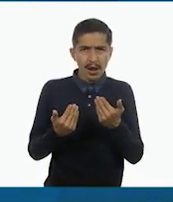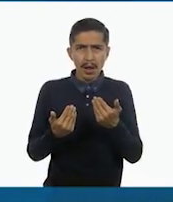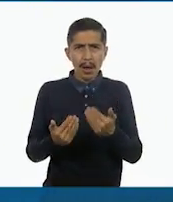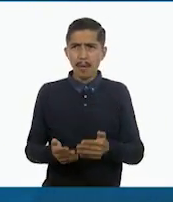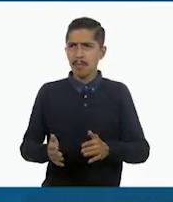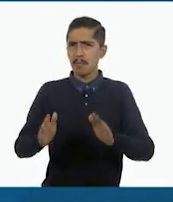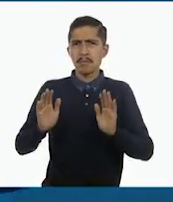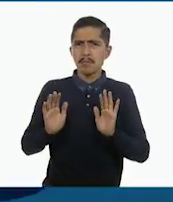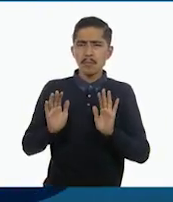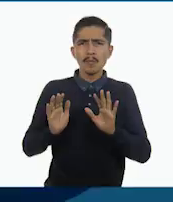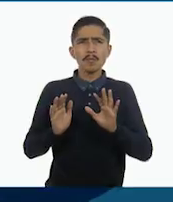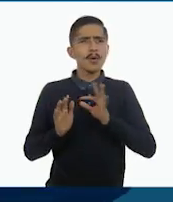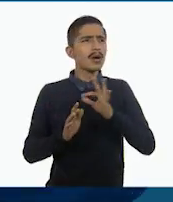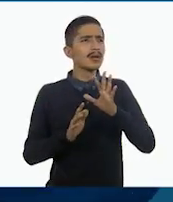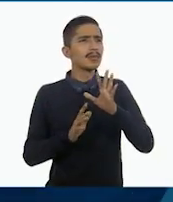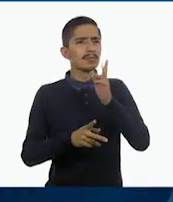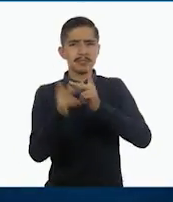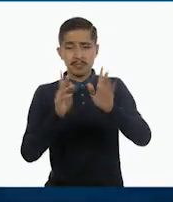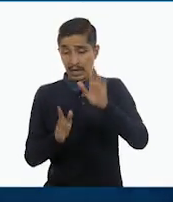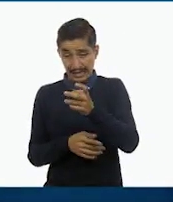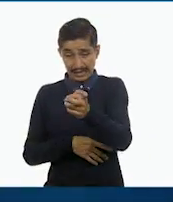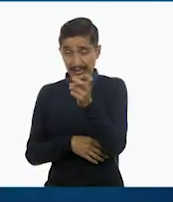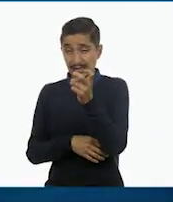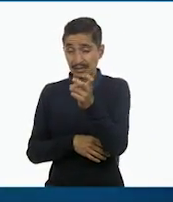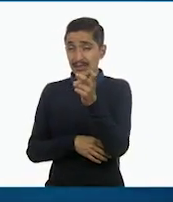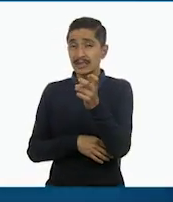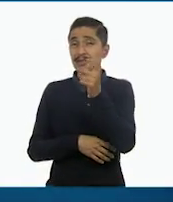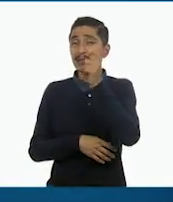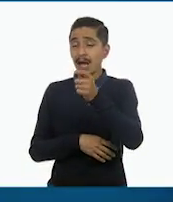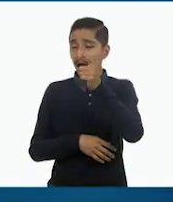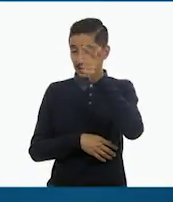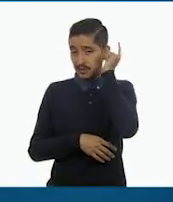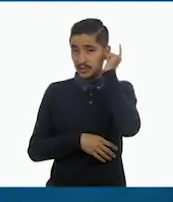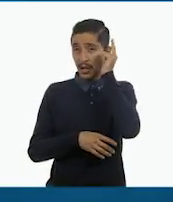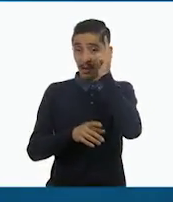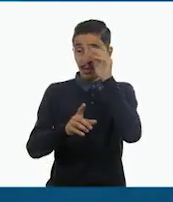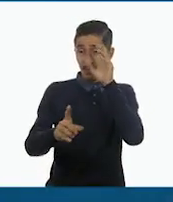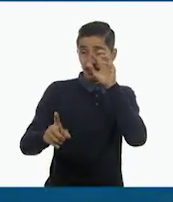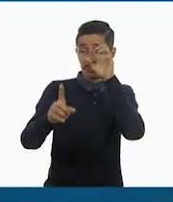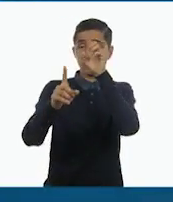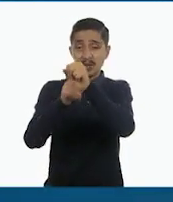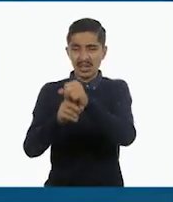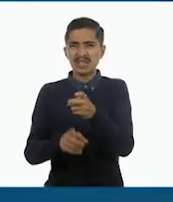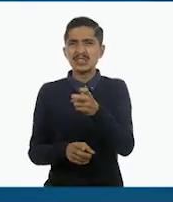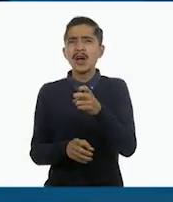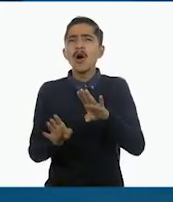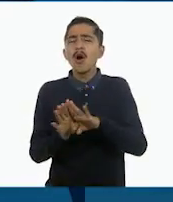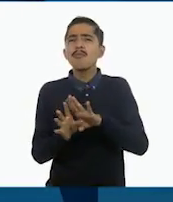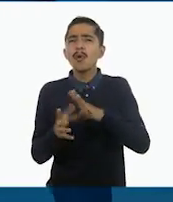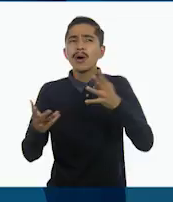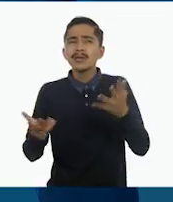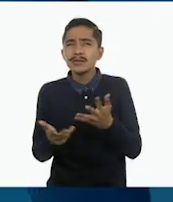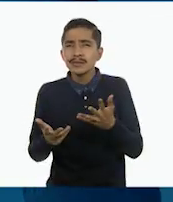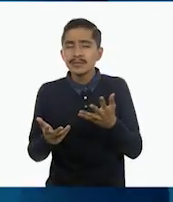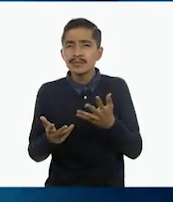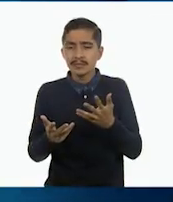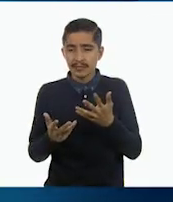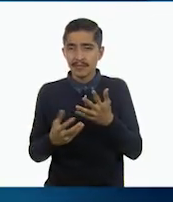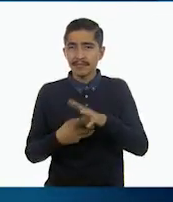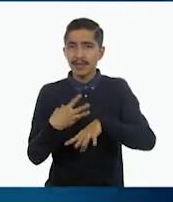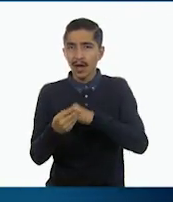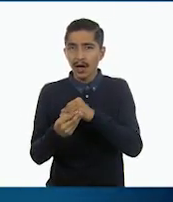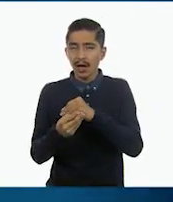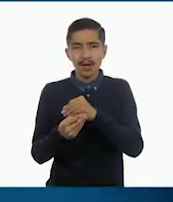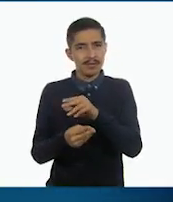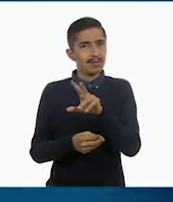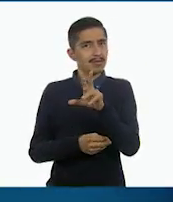a créditos. Este se obtiene con el éxito, y el éxito se conquista. No se